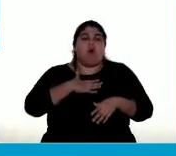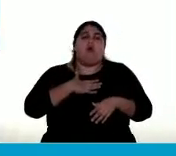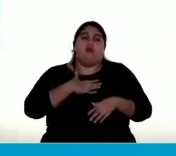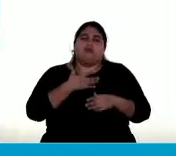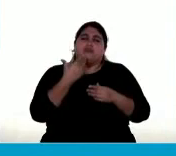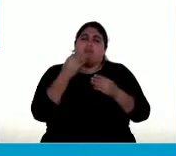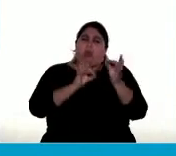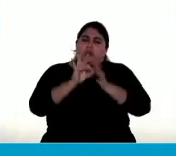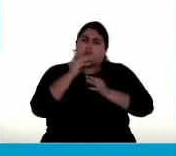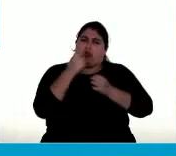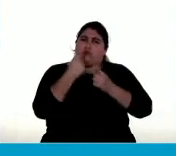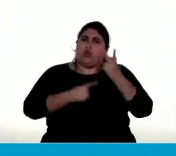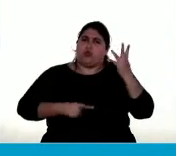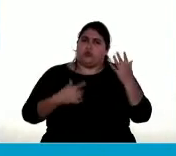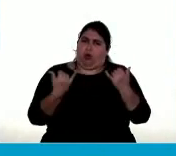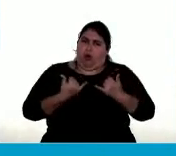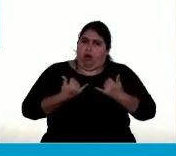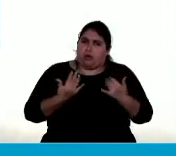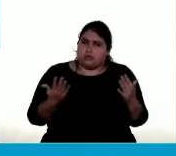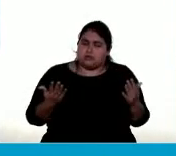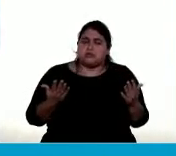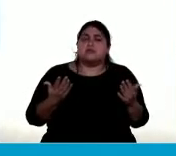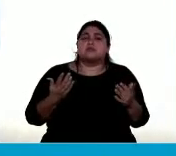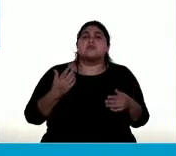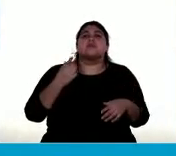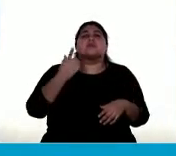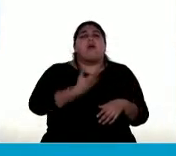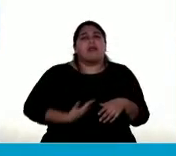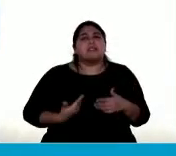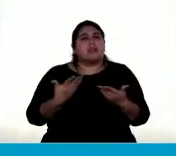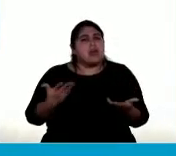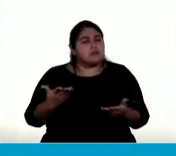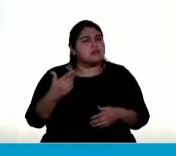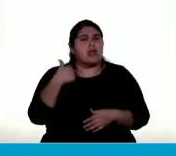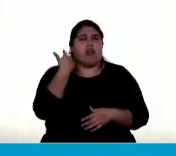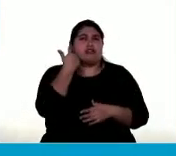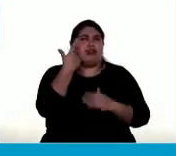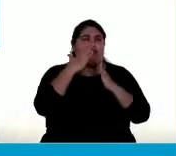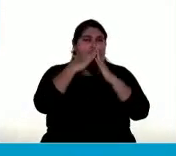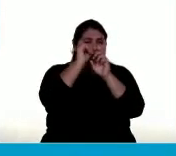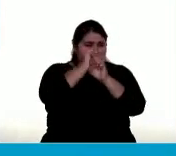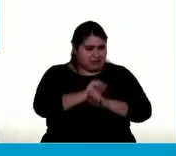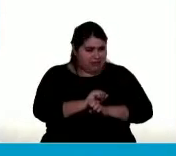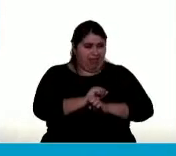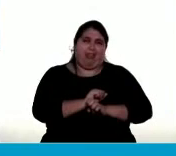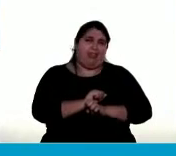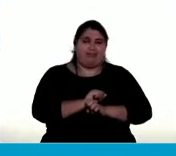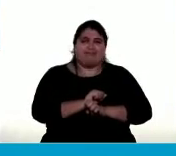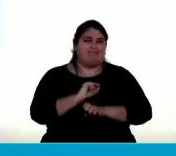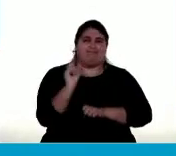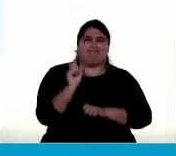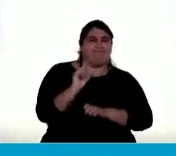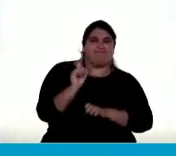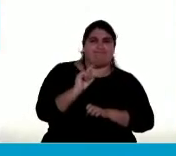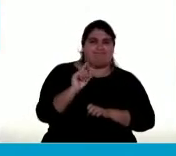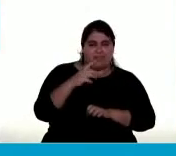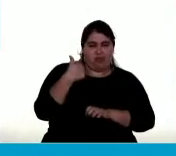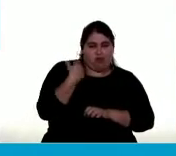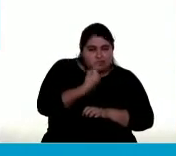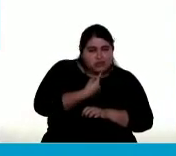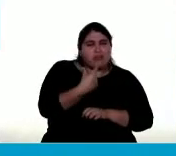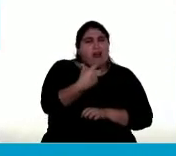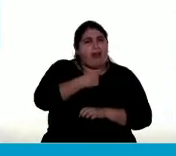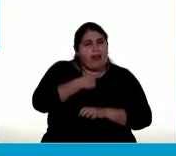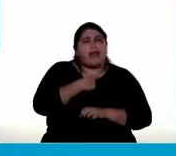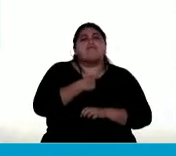muchos. Nosotros, señor presidente, no vamos a poner en cuarentena nuestros valores. Nosotros, señor presidente, vamos a levantar